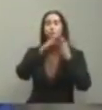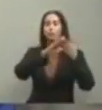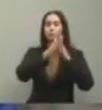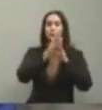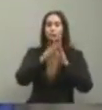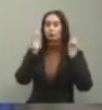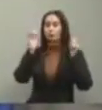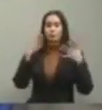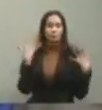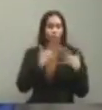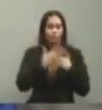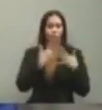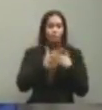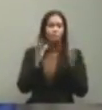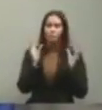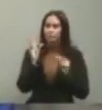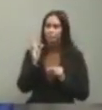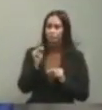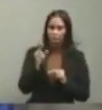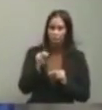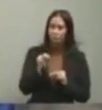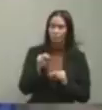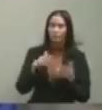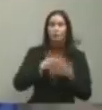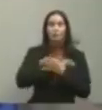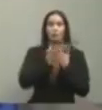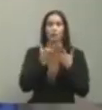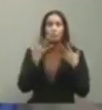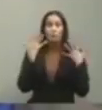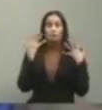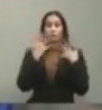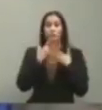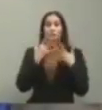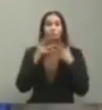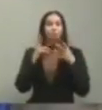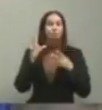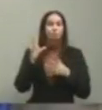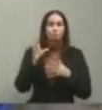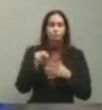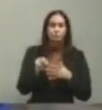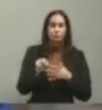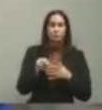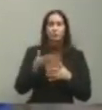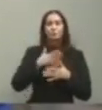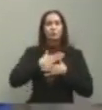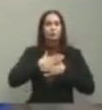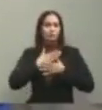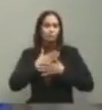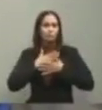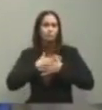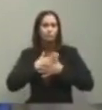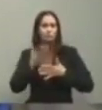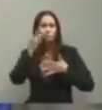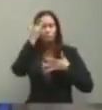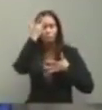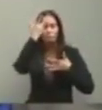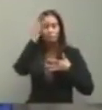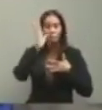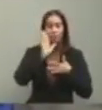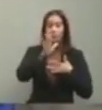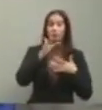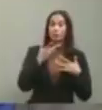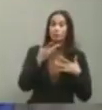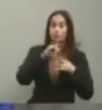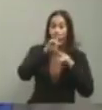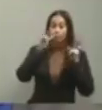entrar en pánico no hay que asustarse si tienen un cuadro respiratorio porque el que tengan un